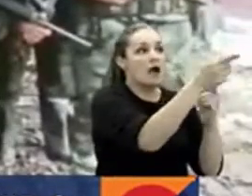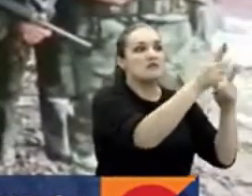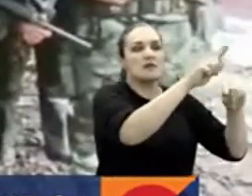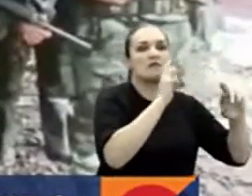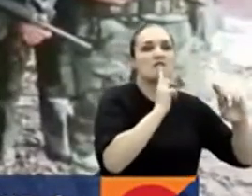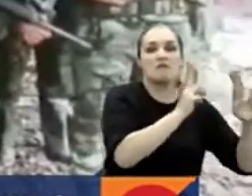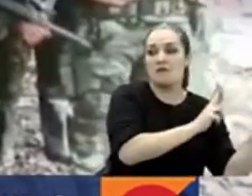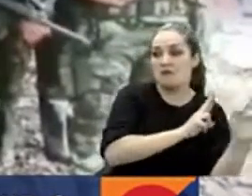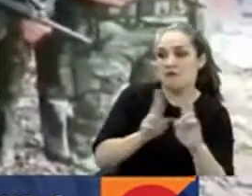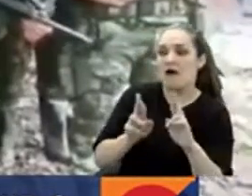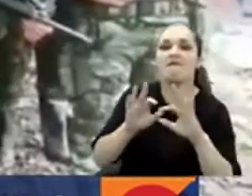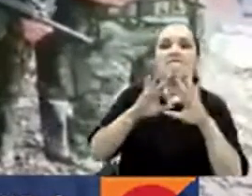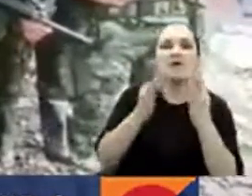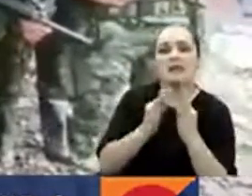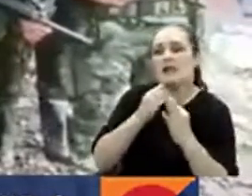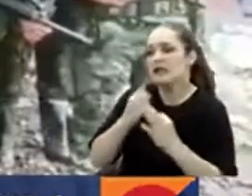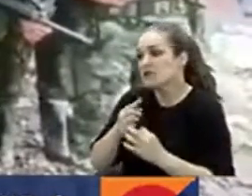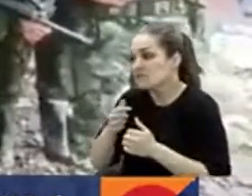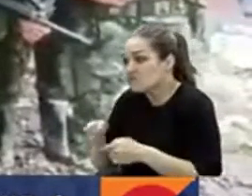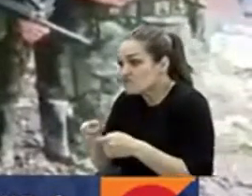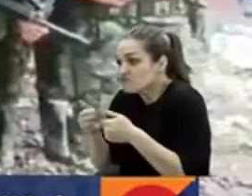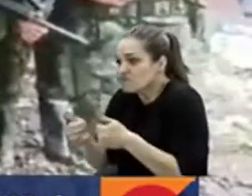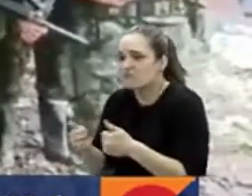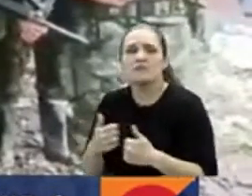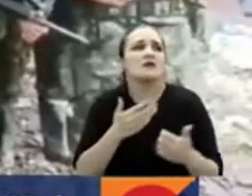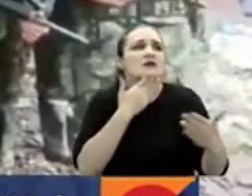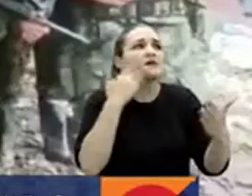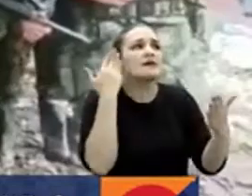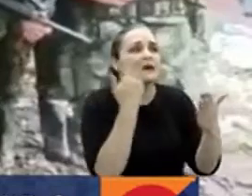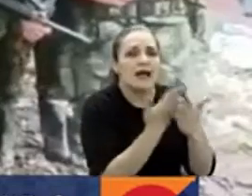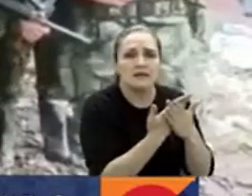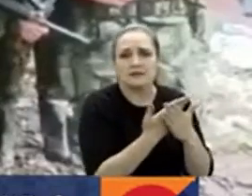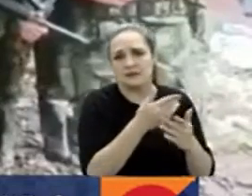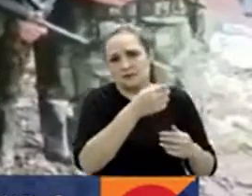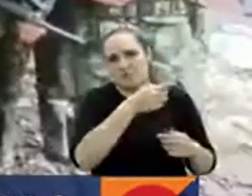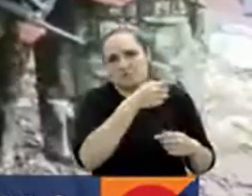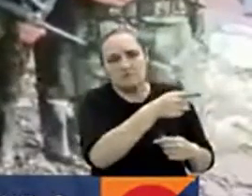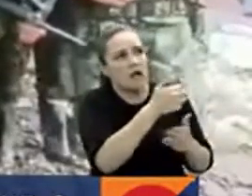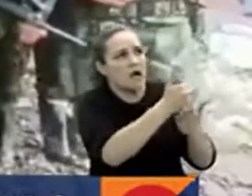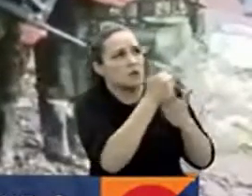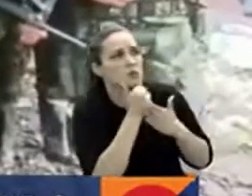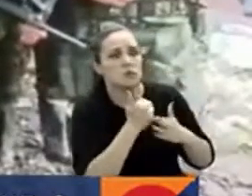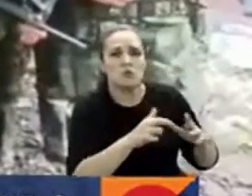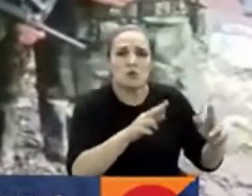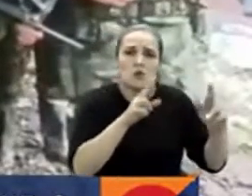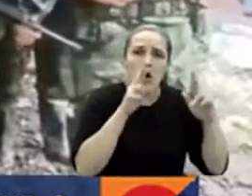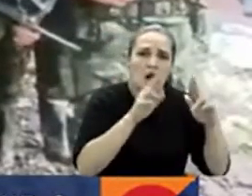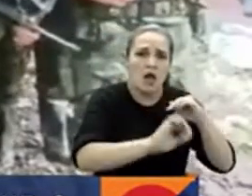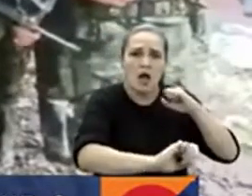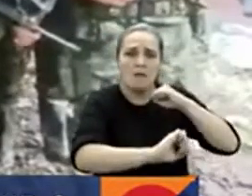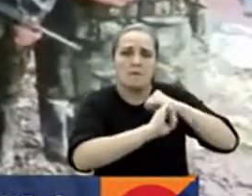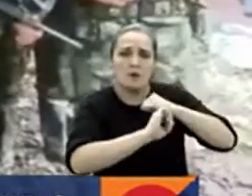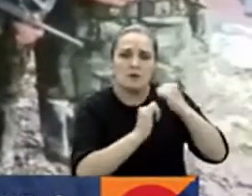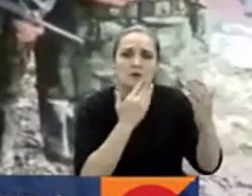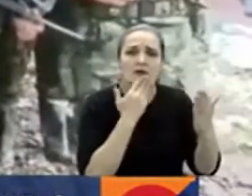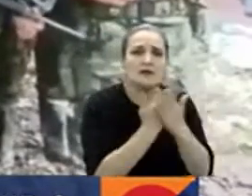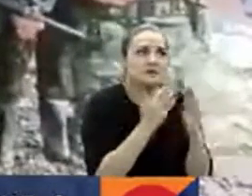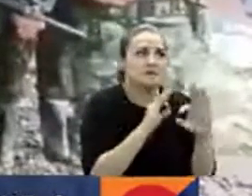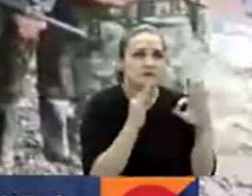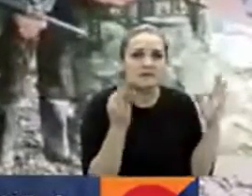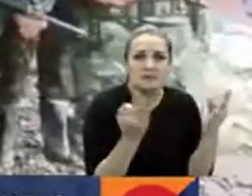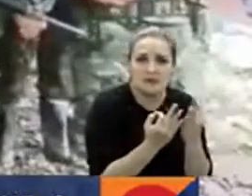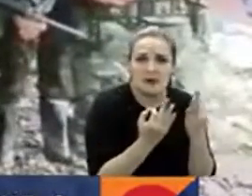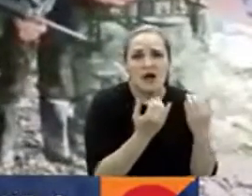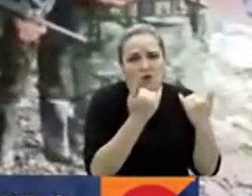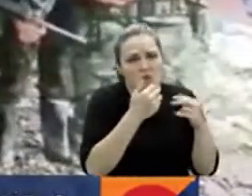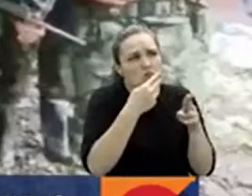buenas condiciones. Quiero hacerles saber que les agradezco por estar siempre presentes, apoyándome, y que